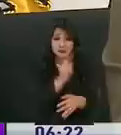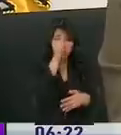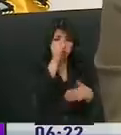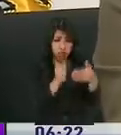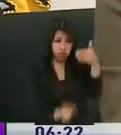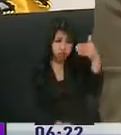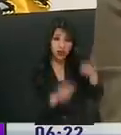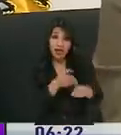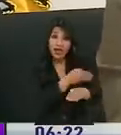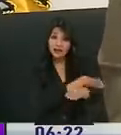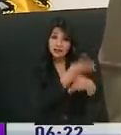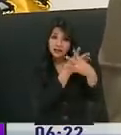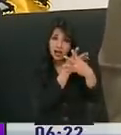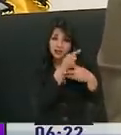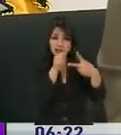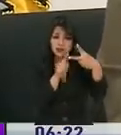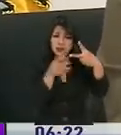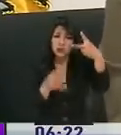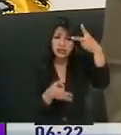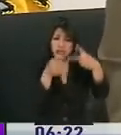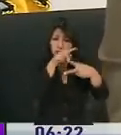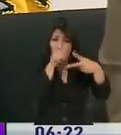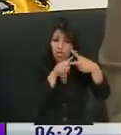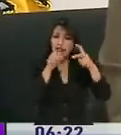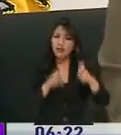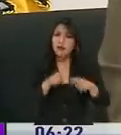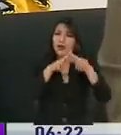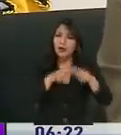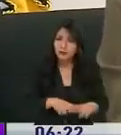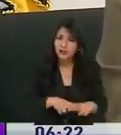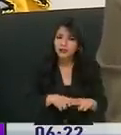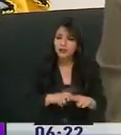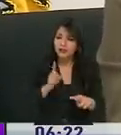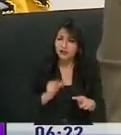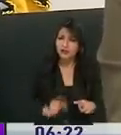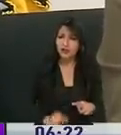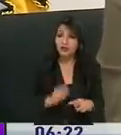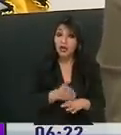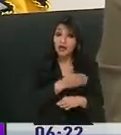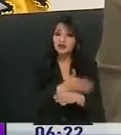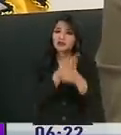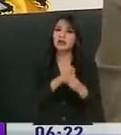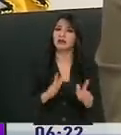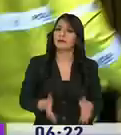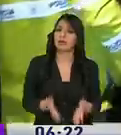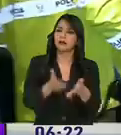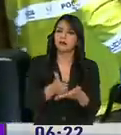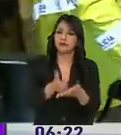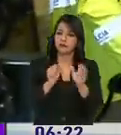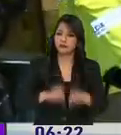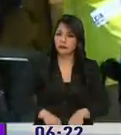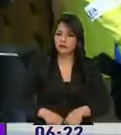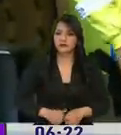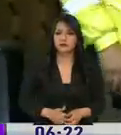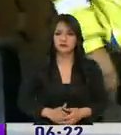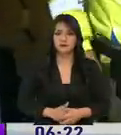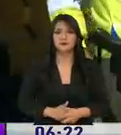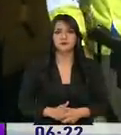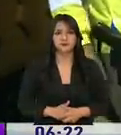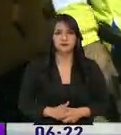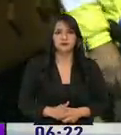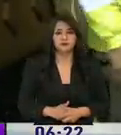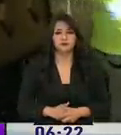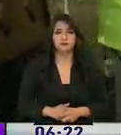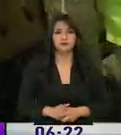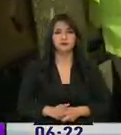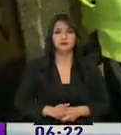y con este historial debería revisarse de manera muy estricta antes de conceder beneficios. En